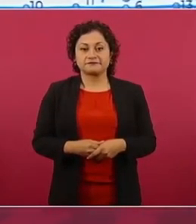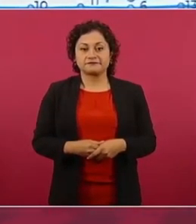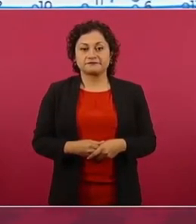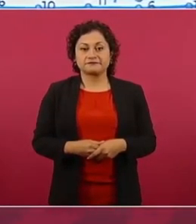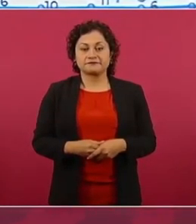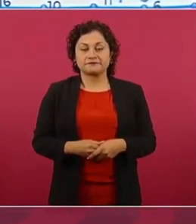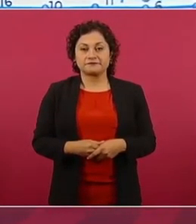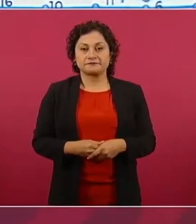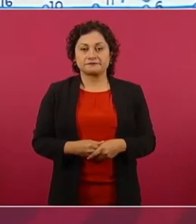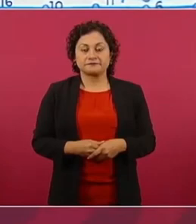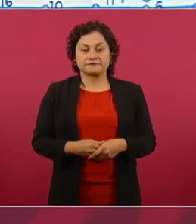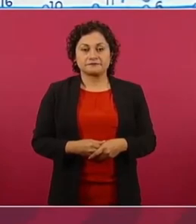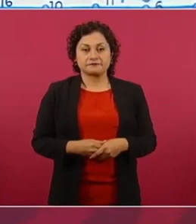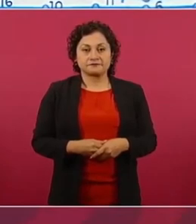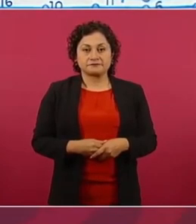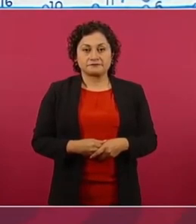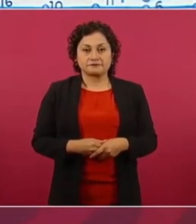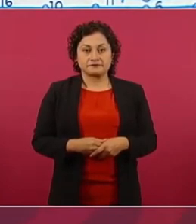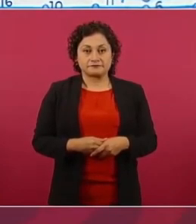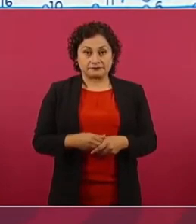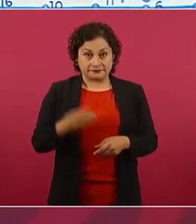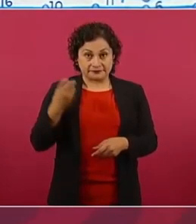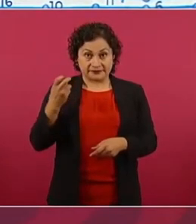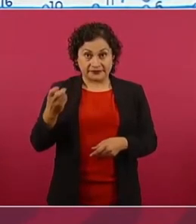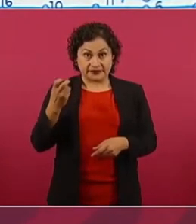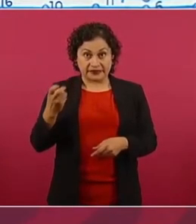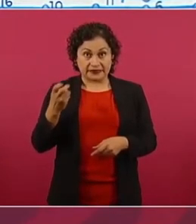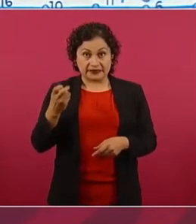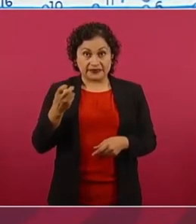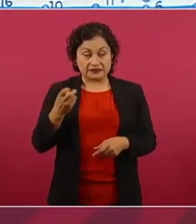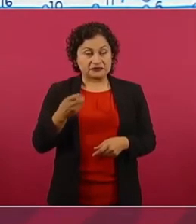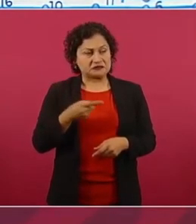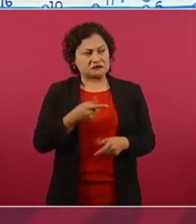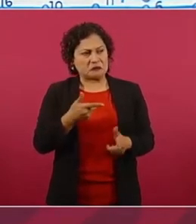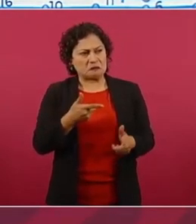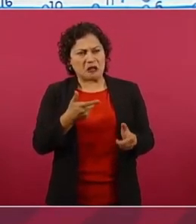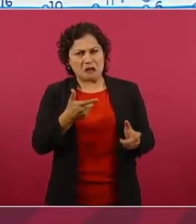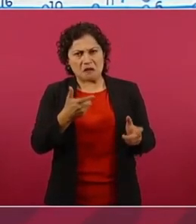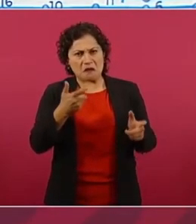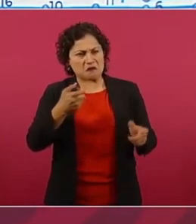Aquí estaba en su apogeo el Mátalos en Caliente.